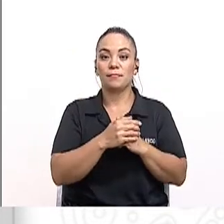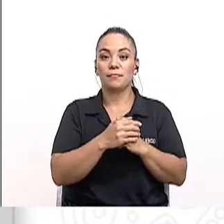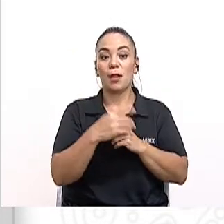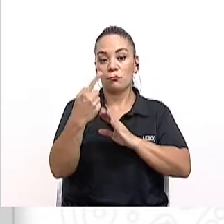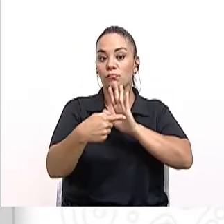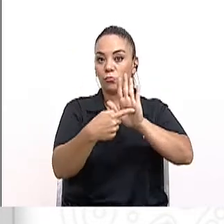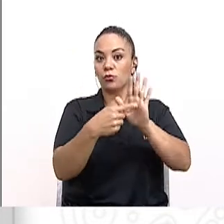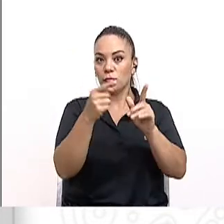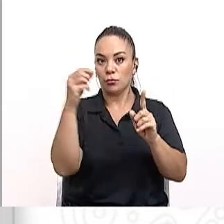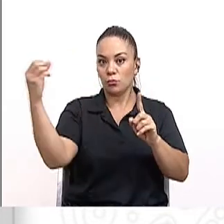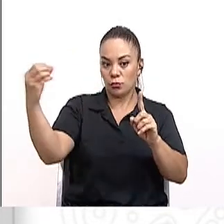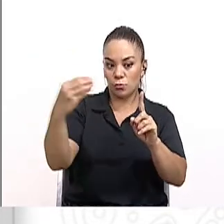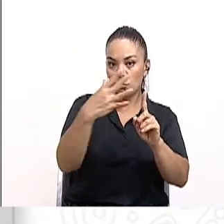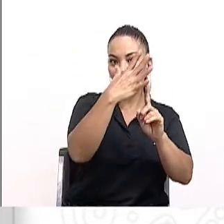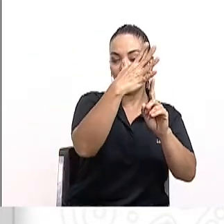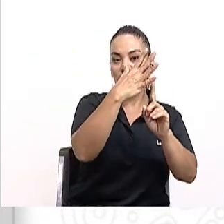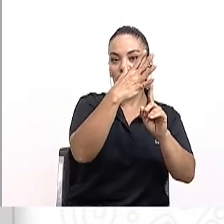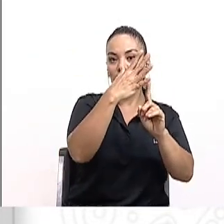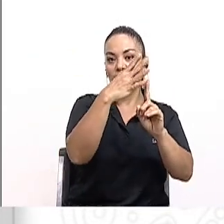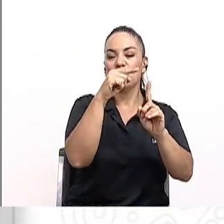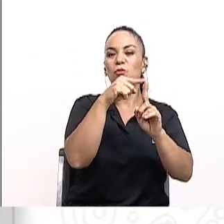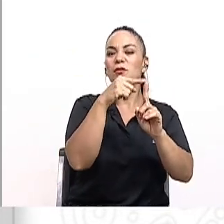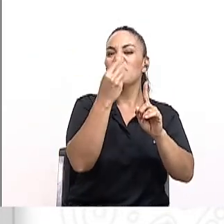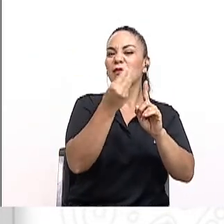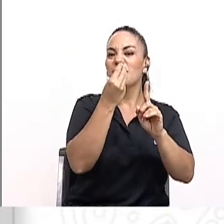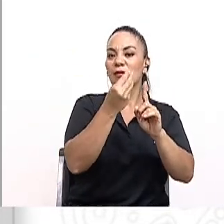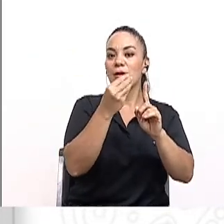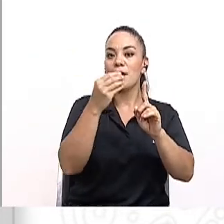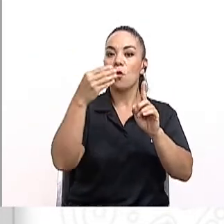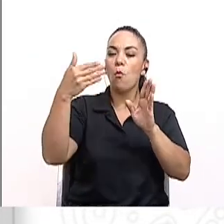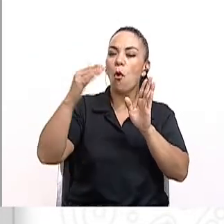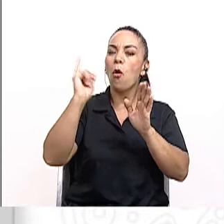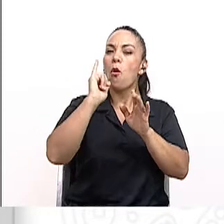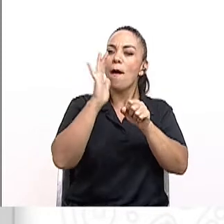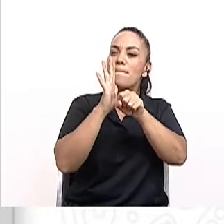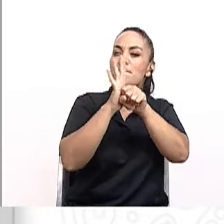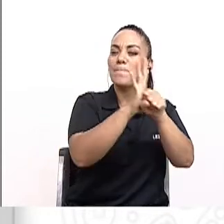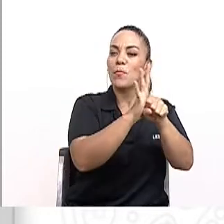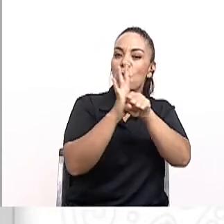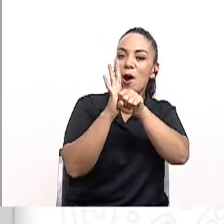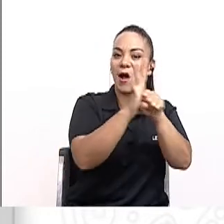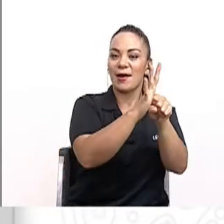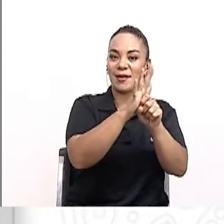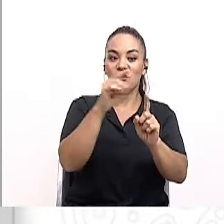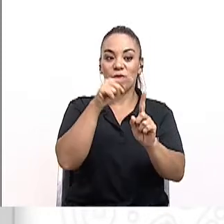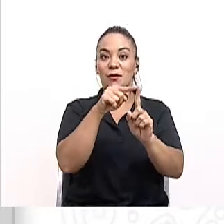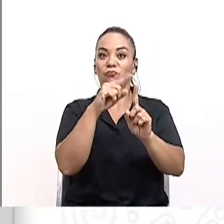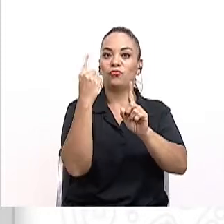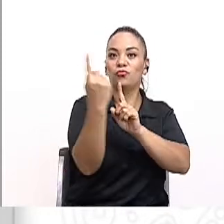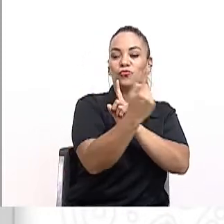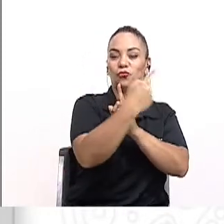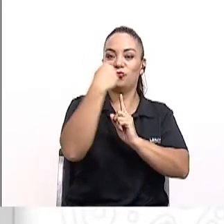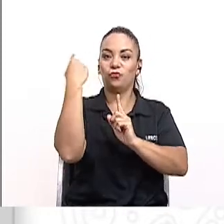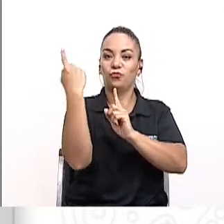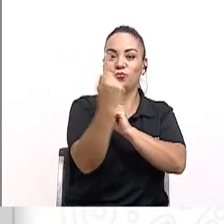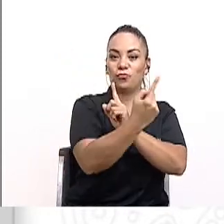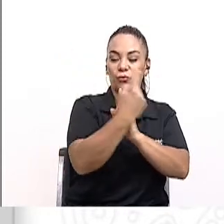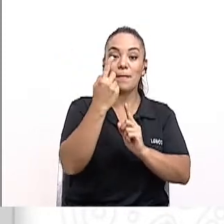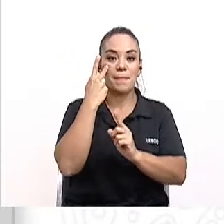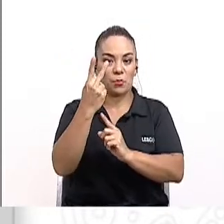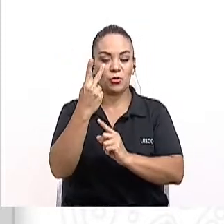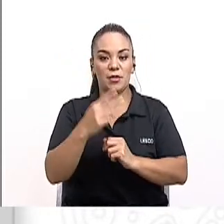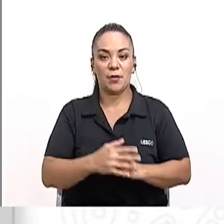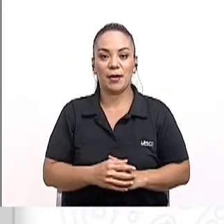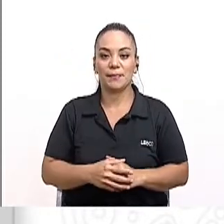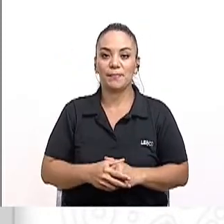manifestación sobre las superficies, va a empezar a crear unos ciertos impulsos y esta veleta va a tender a moverse. Pero veamos